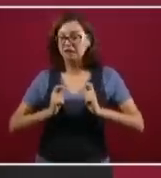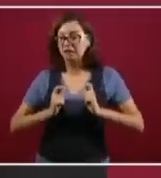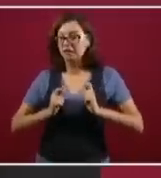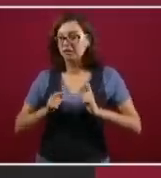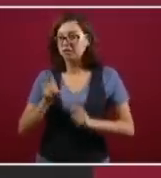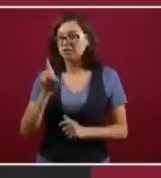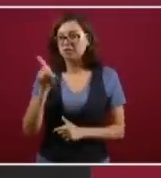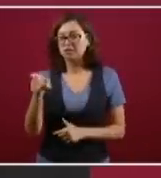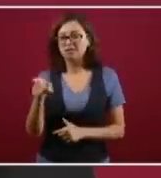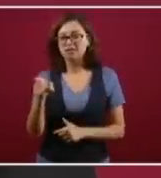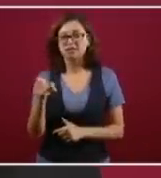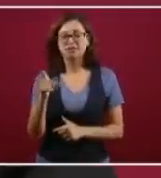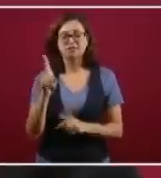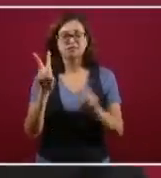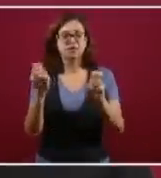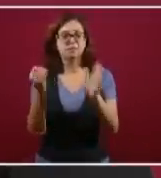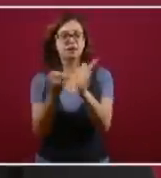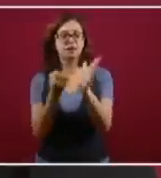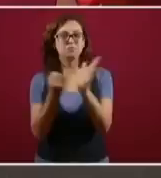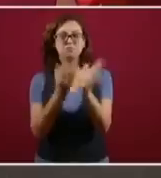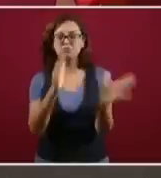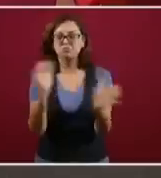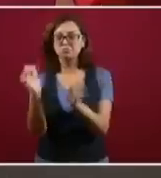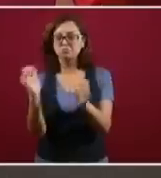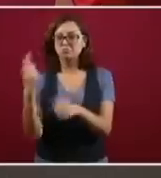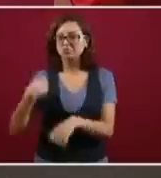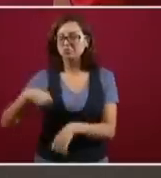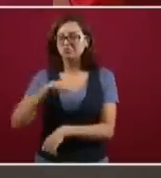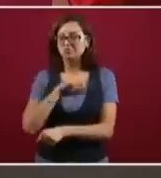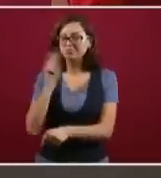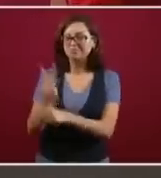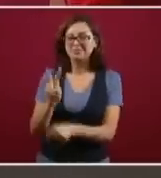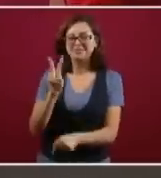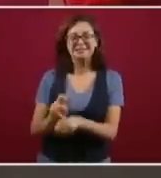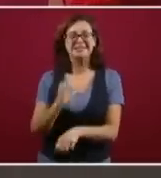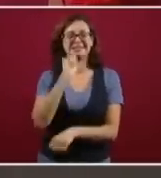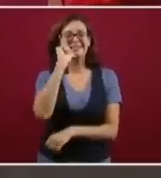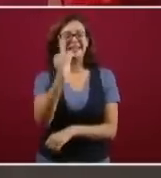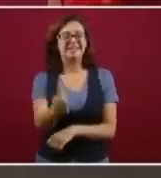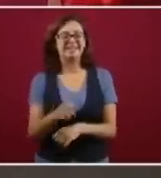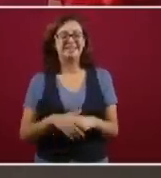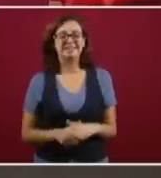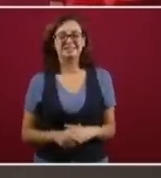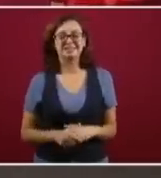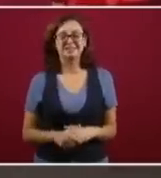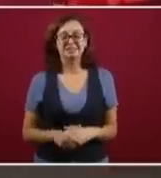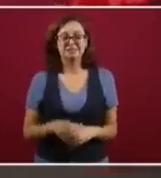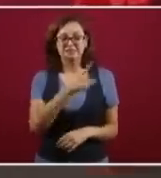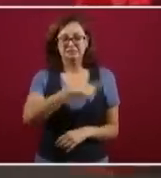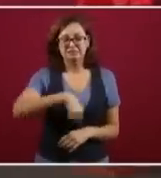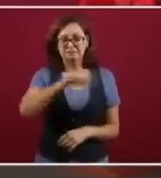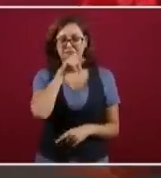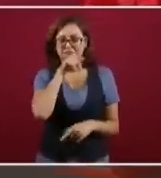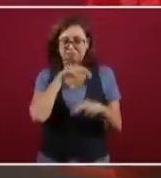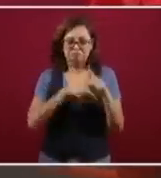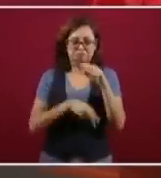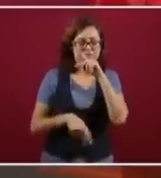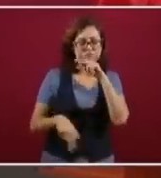ver con los ingresos, con la política fiscal. Les preocupaba